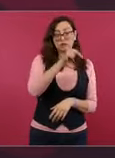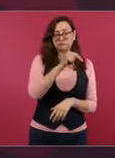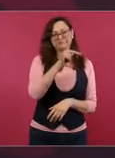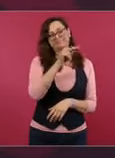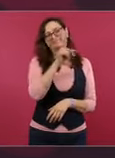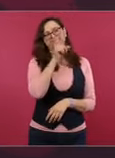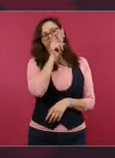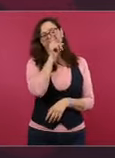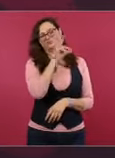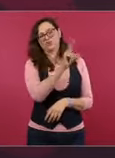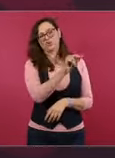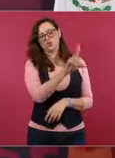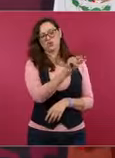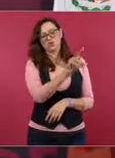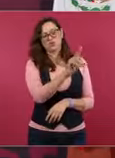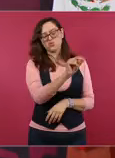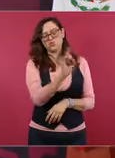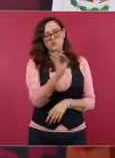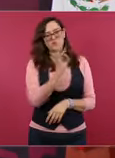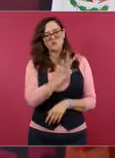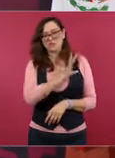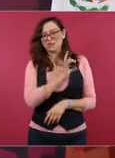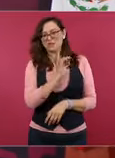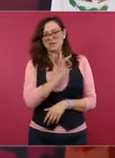porque temían,